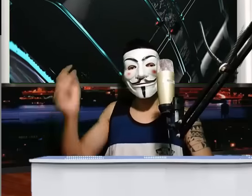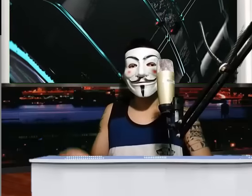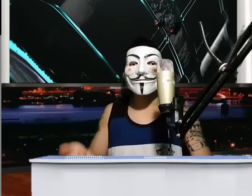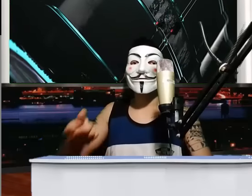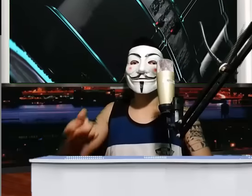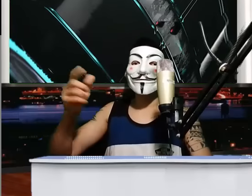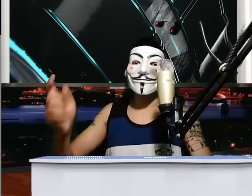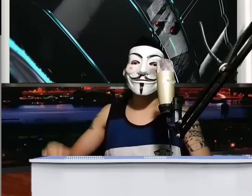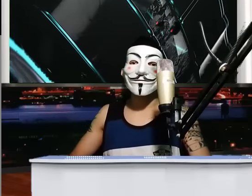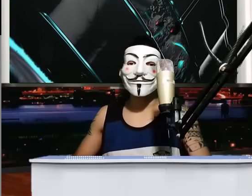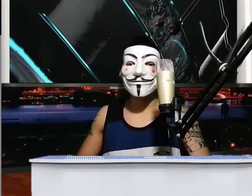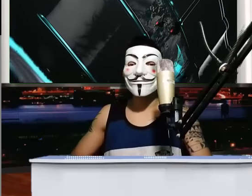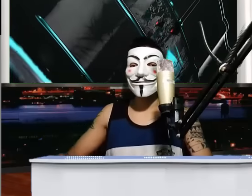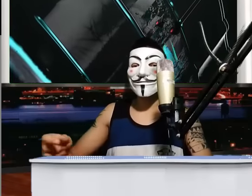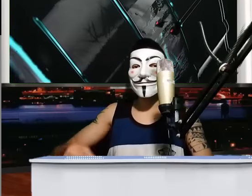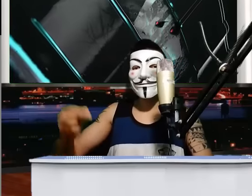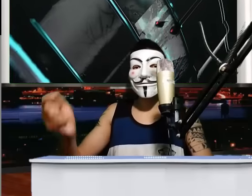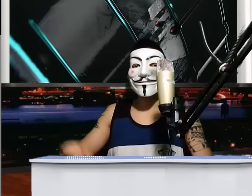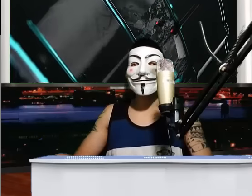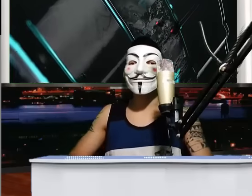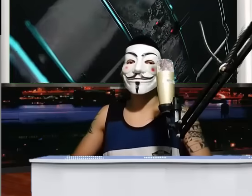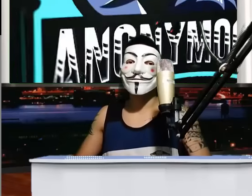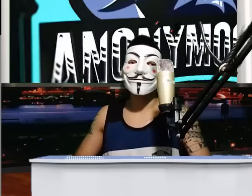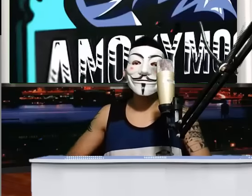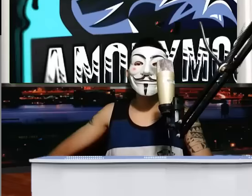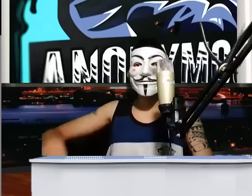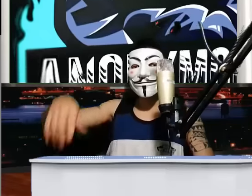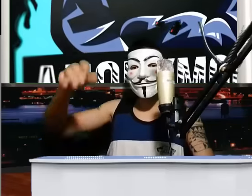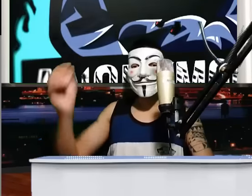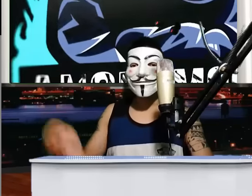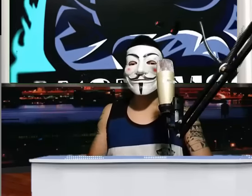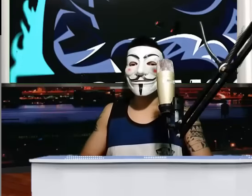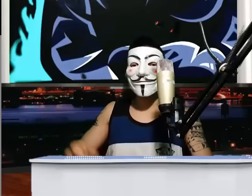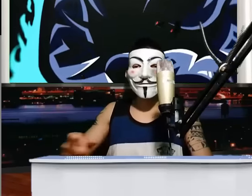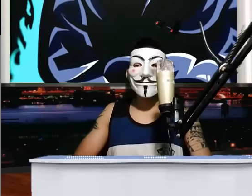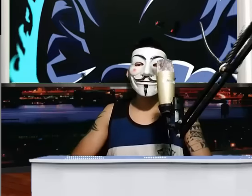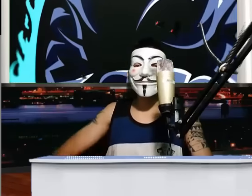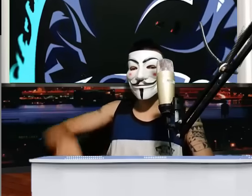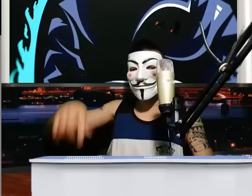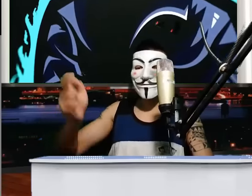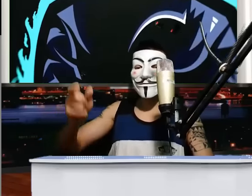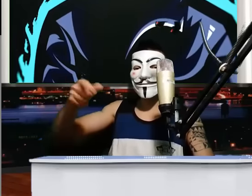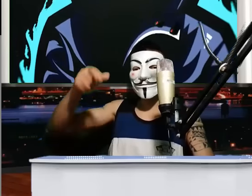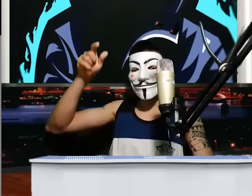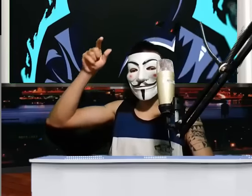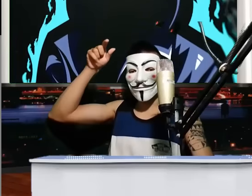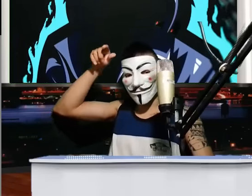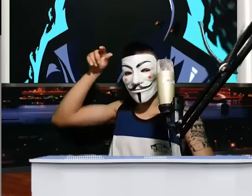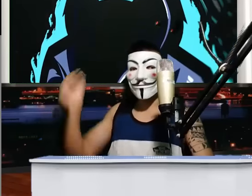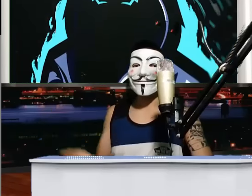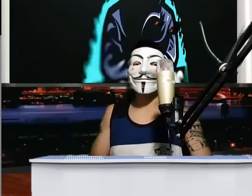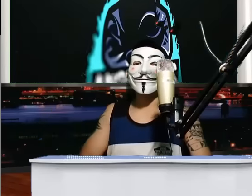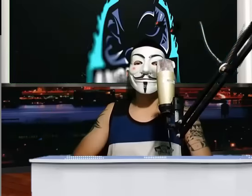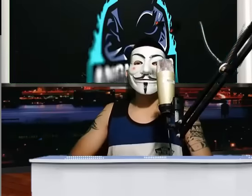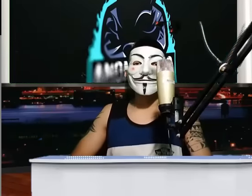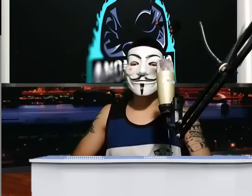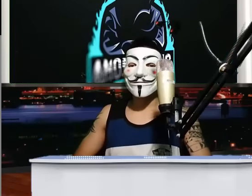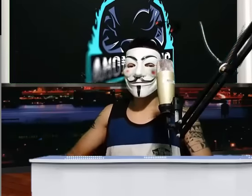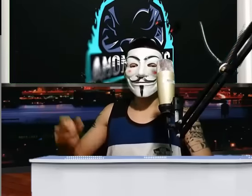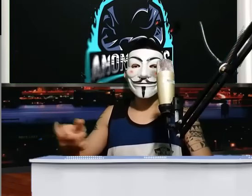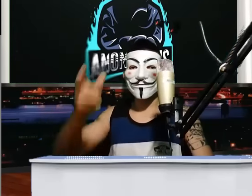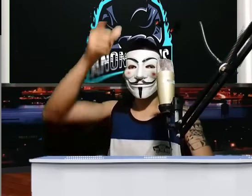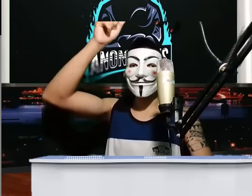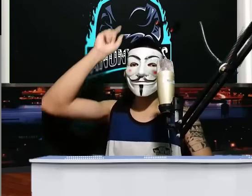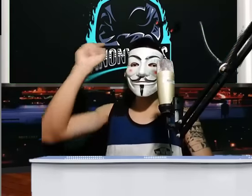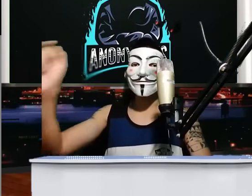como la tremenda agrandada que es. Así que dejen en los comentarios qué piensan, o mejor dicho, dejen sus tremendas puteadas para